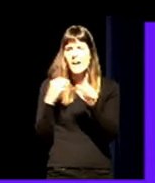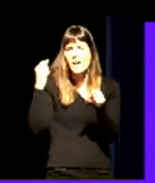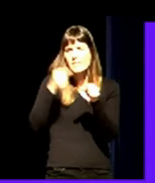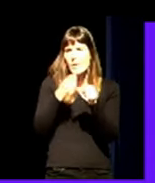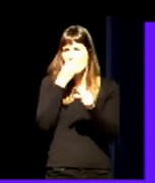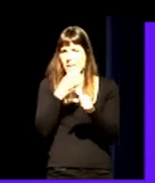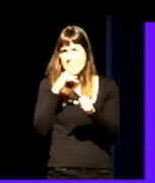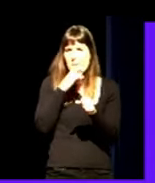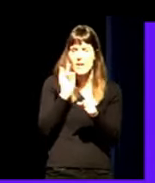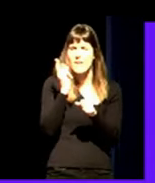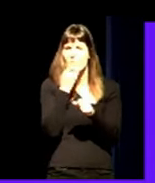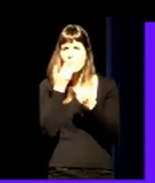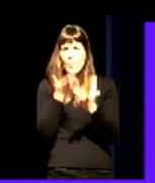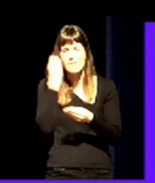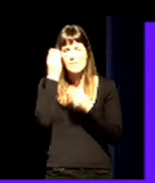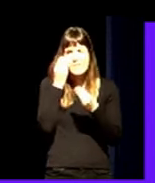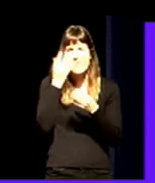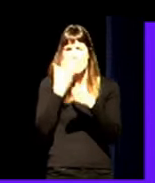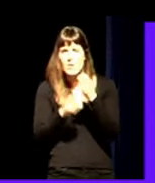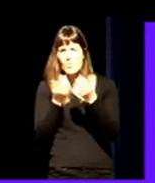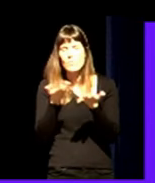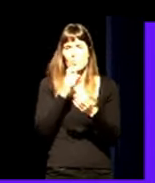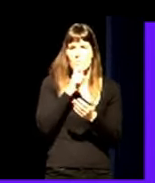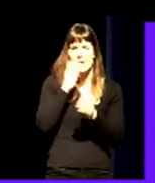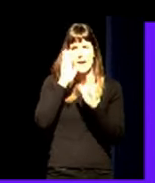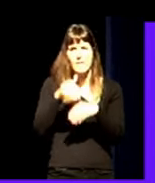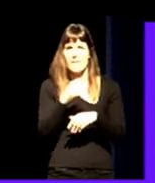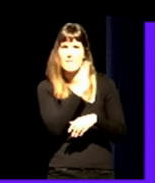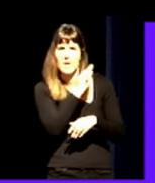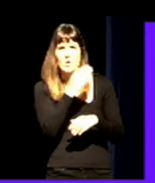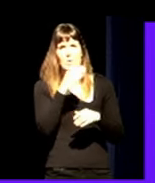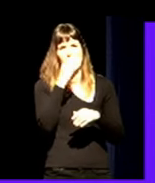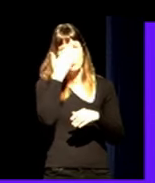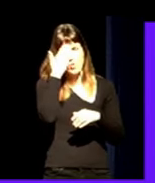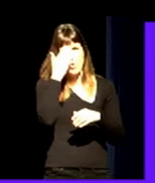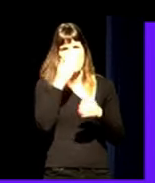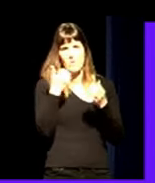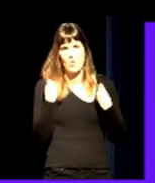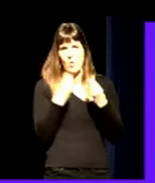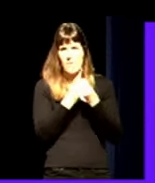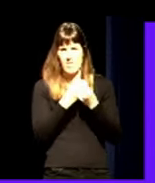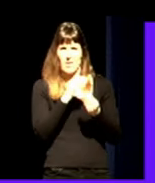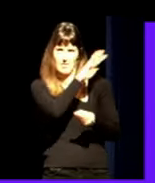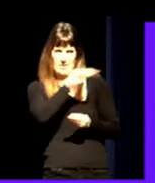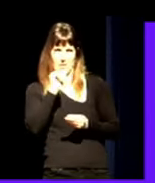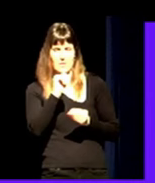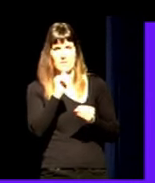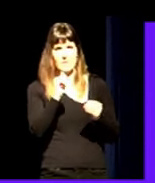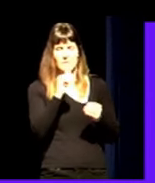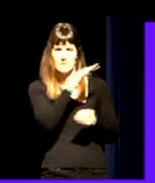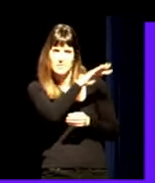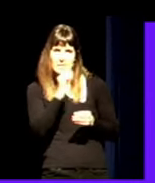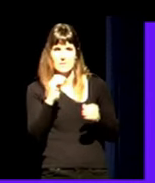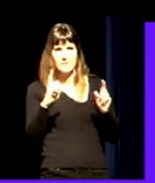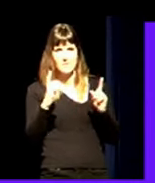bien? ¿O pensáis que nos estamos equivocando? Vamos a llamar al tutor de convivencia, se lo vamos a comentar. Porque